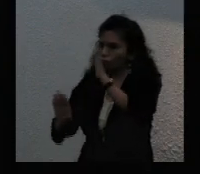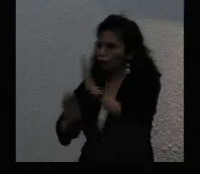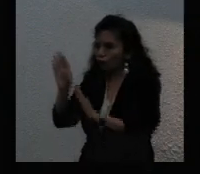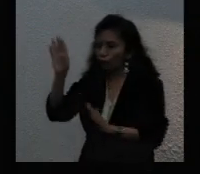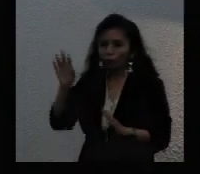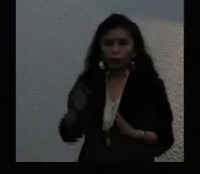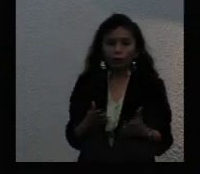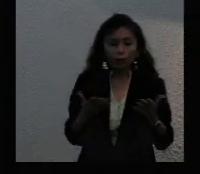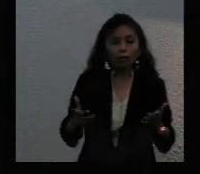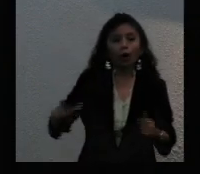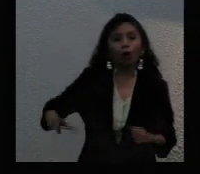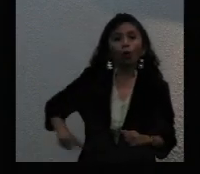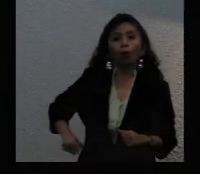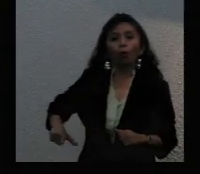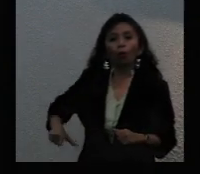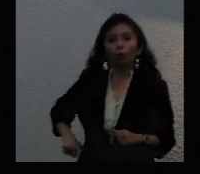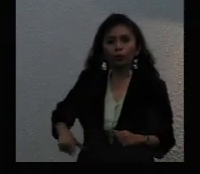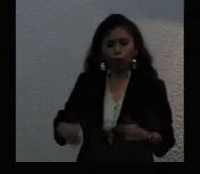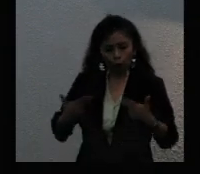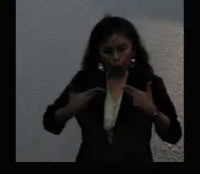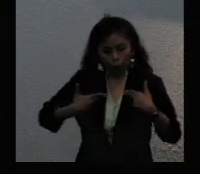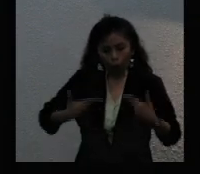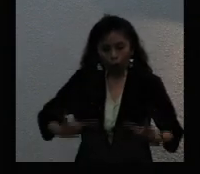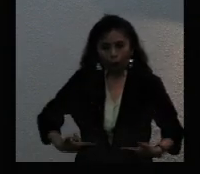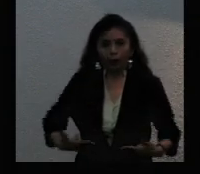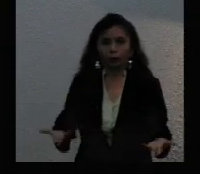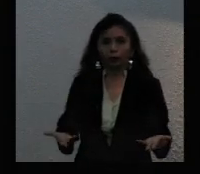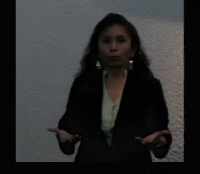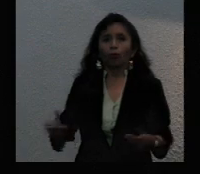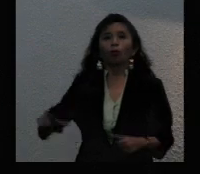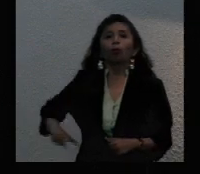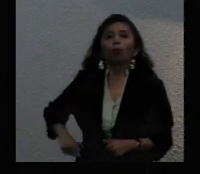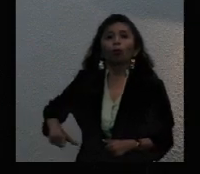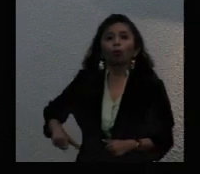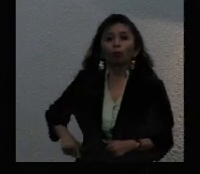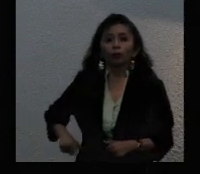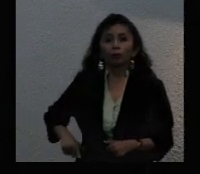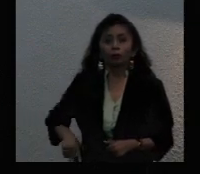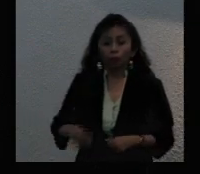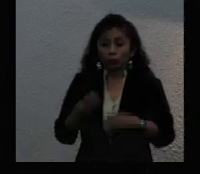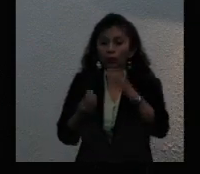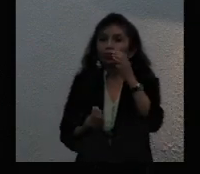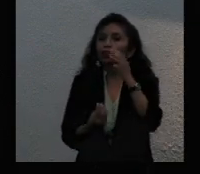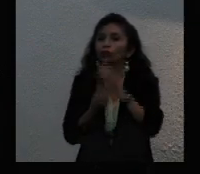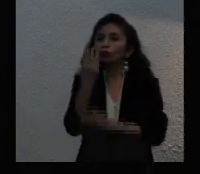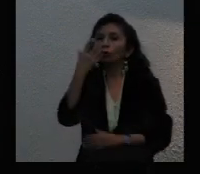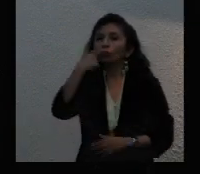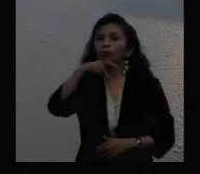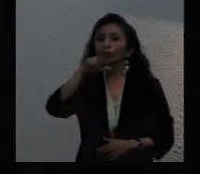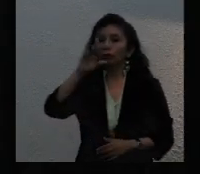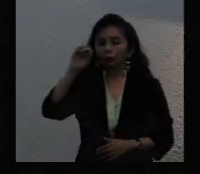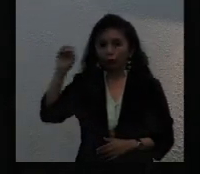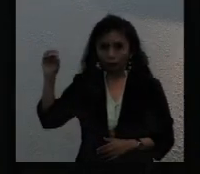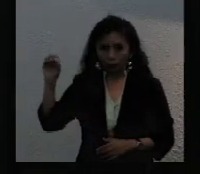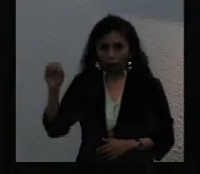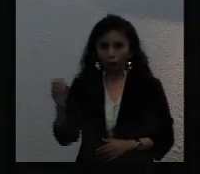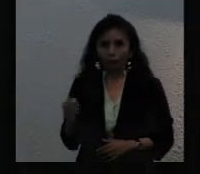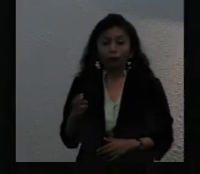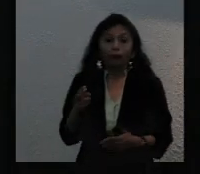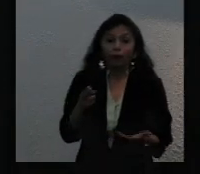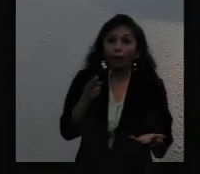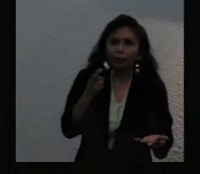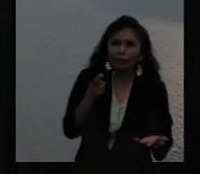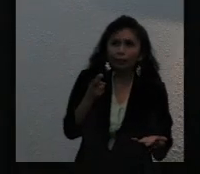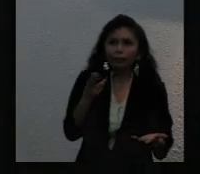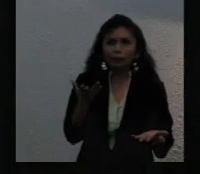consolidando un gobierno humanista, el gobierno de este nuevo Quintana Roo.